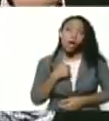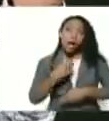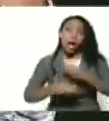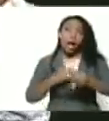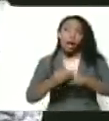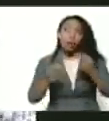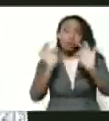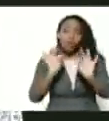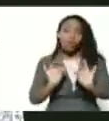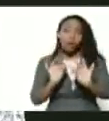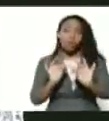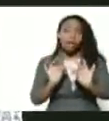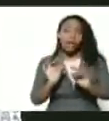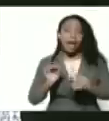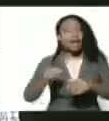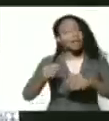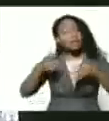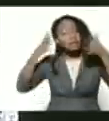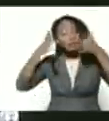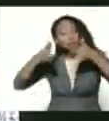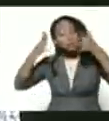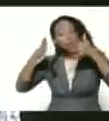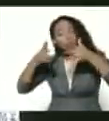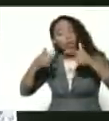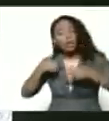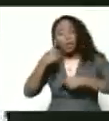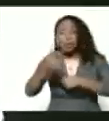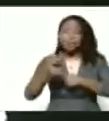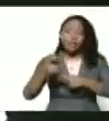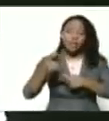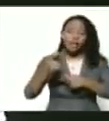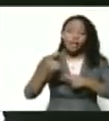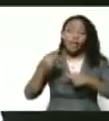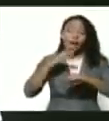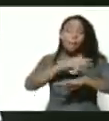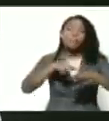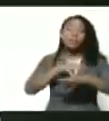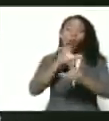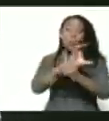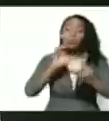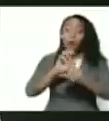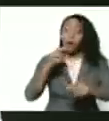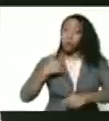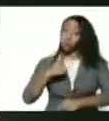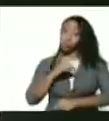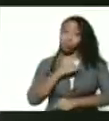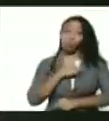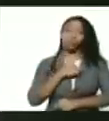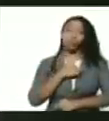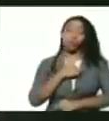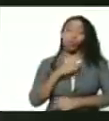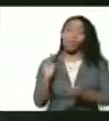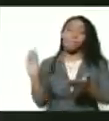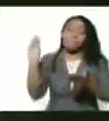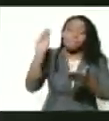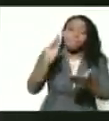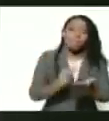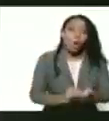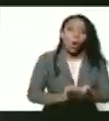instrucción, presidente, y me pongo a la orden de la comandante Carolis Pérez desde la Misión Cultura para que nosotros nos